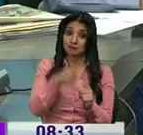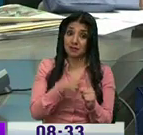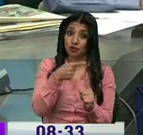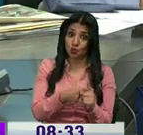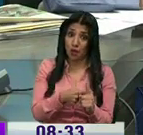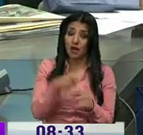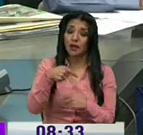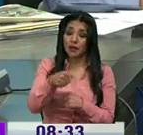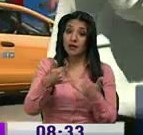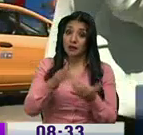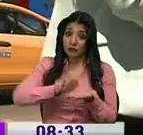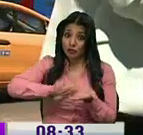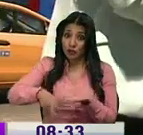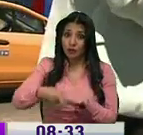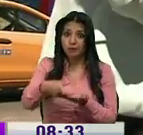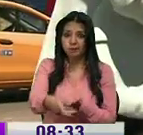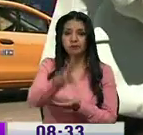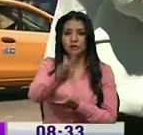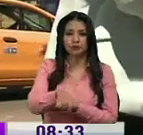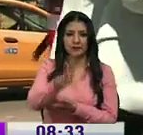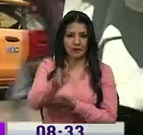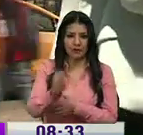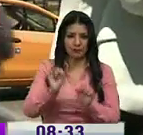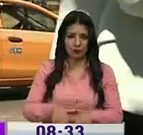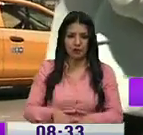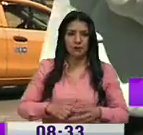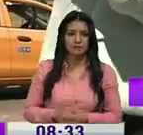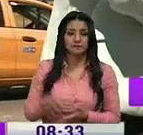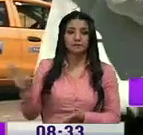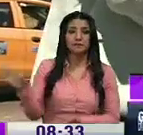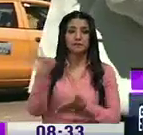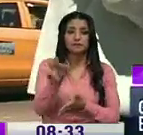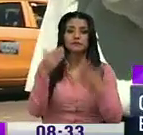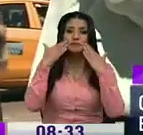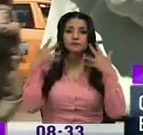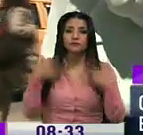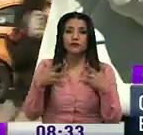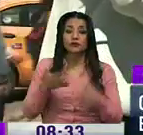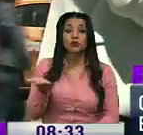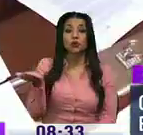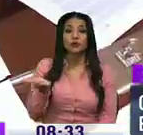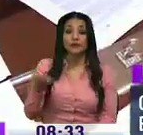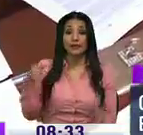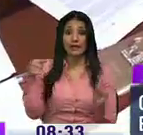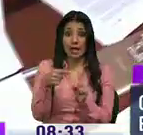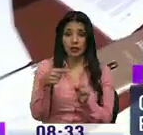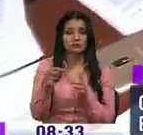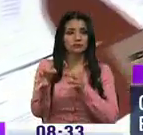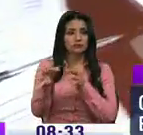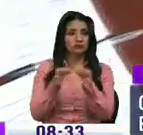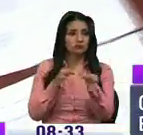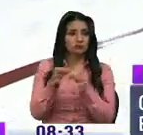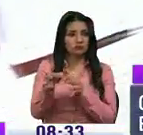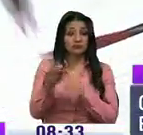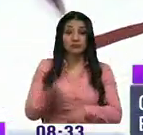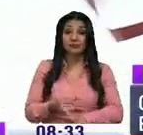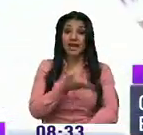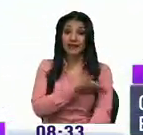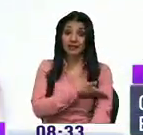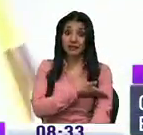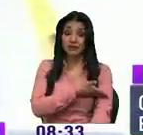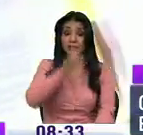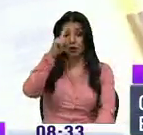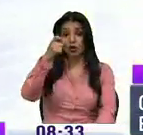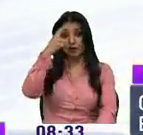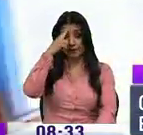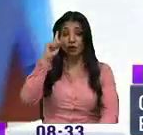el restante el año próximo. Por su parte, el representante de los maestros jubilados, Raúl Llanes, señaló que están vigilantes a que se cumpla el